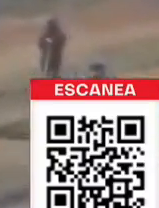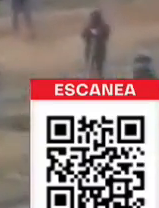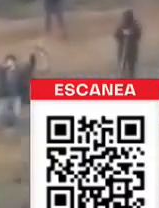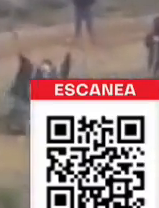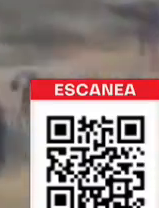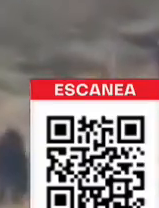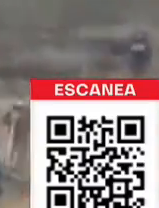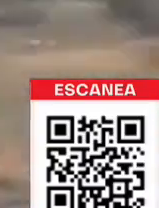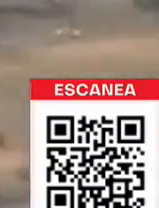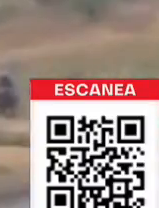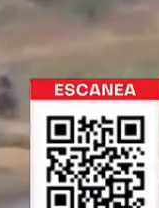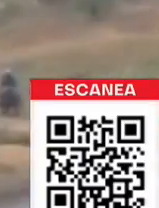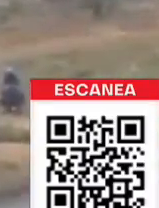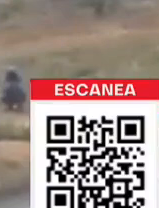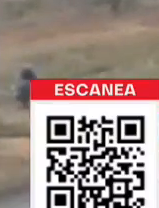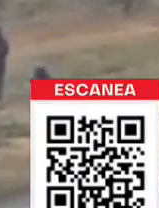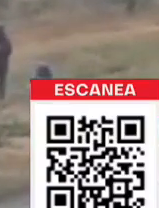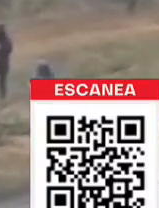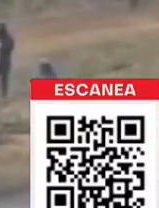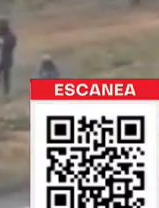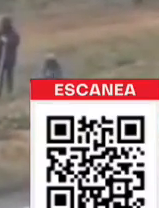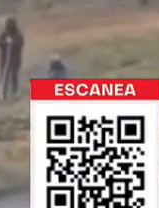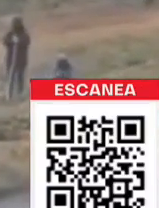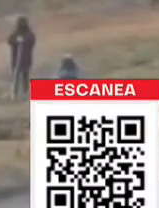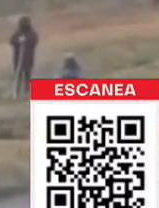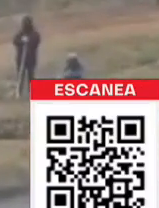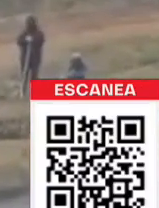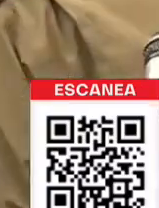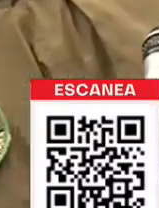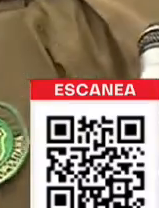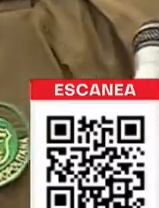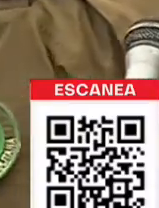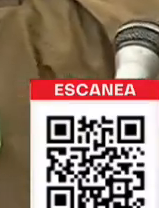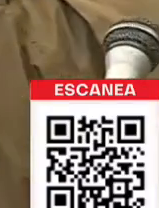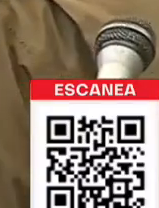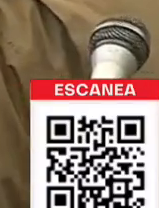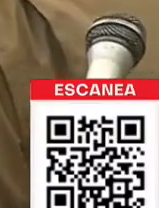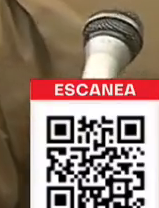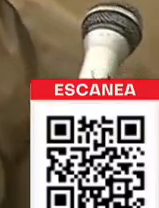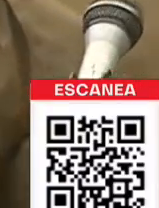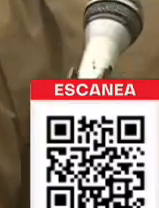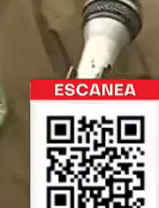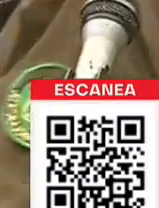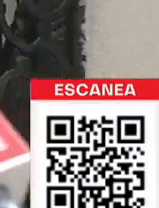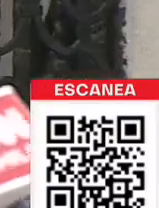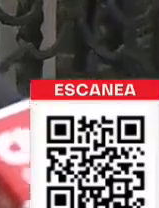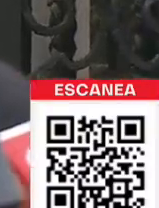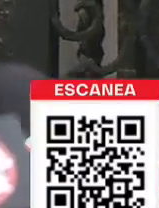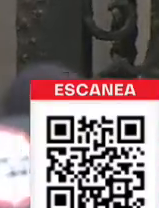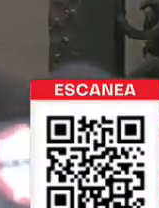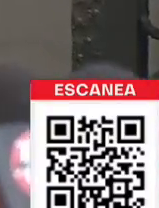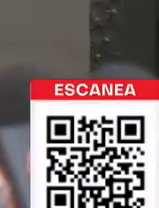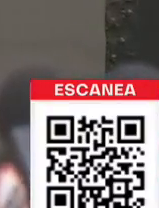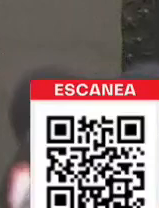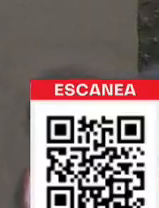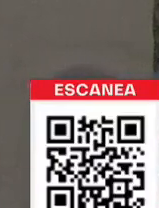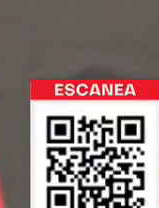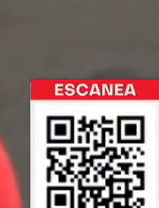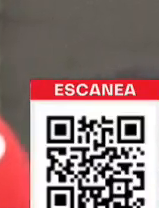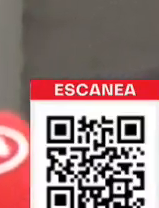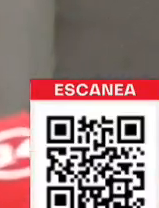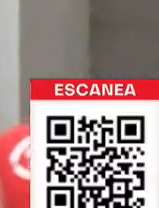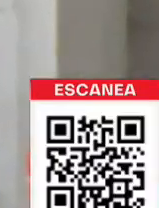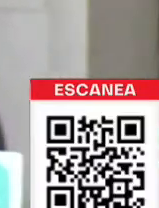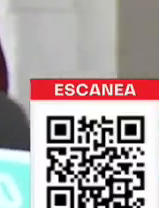el fundo quidico pero la frase en la que aseguró que no había visto un atentado directo a civiles como el de esta semana generó controversia en algunos sectores